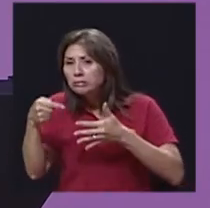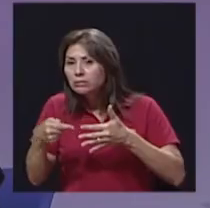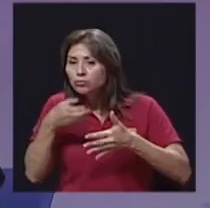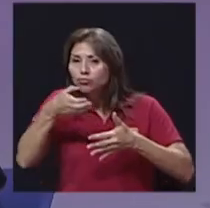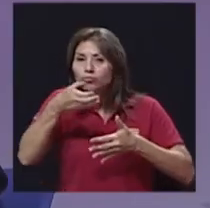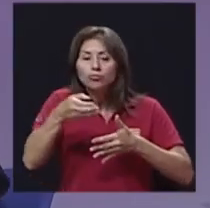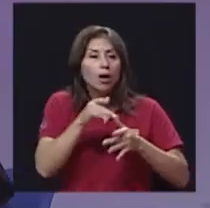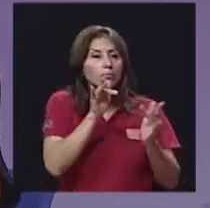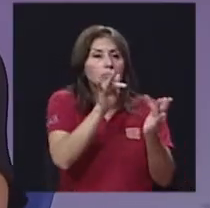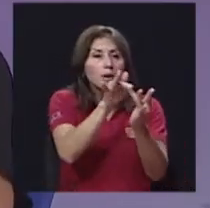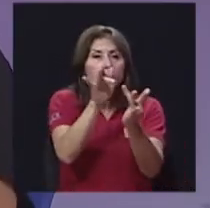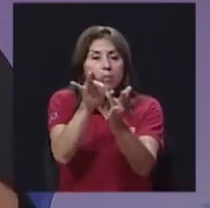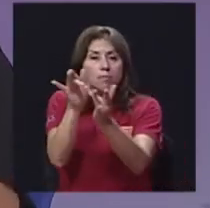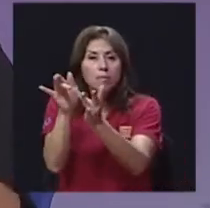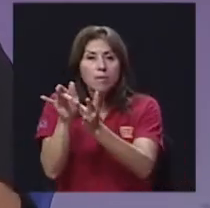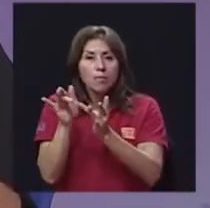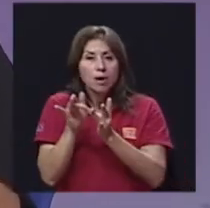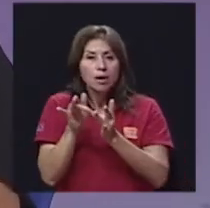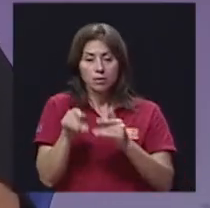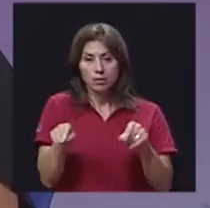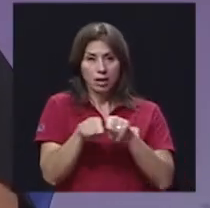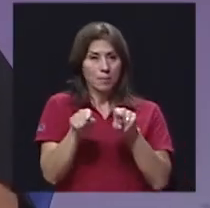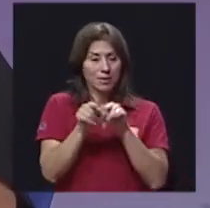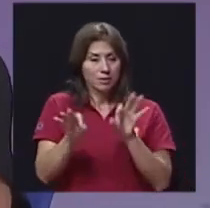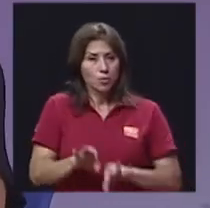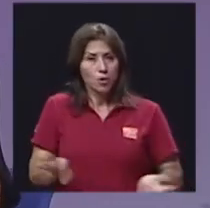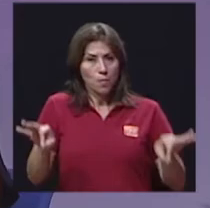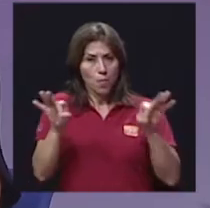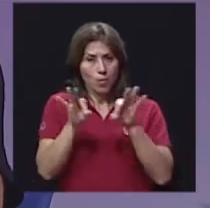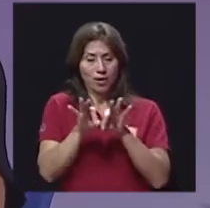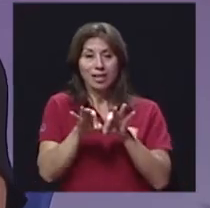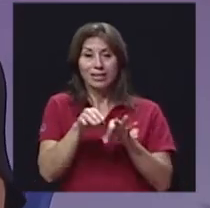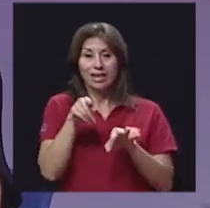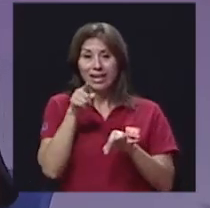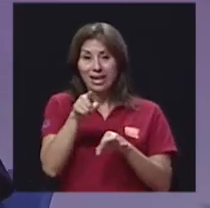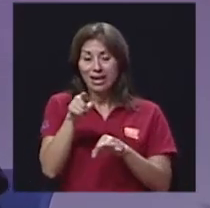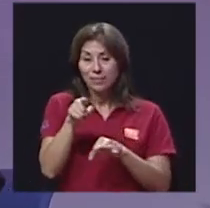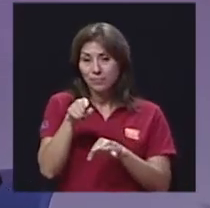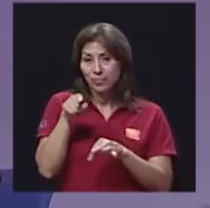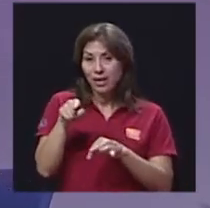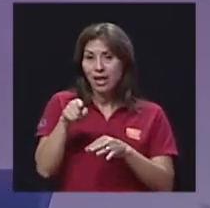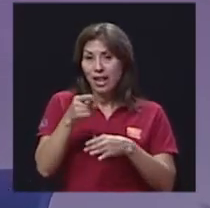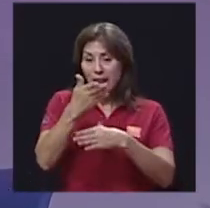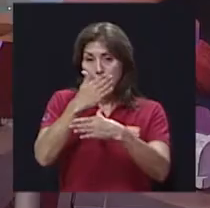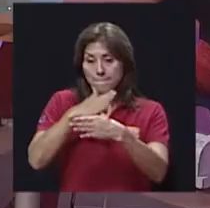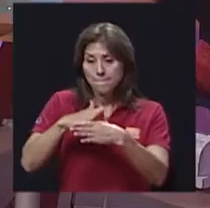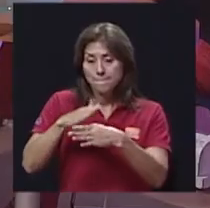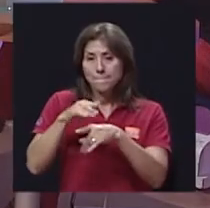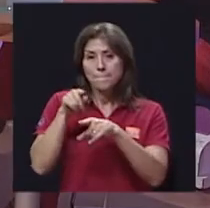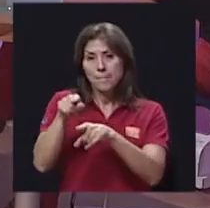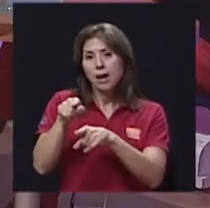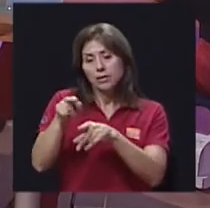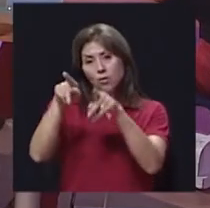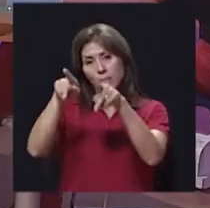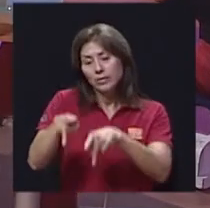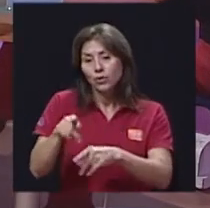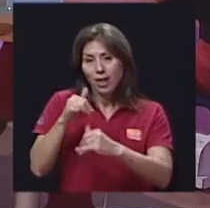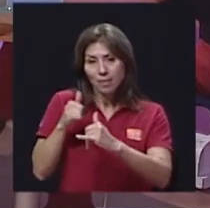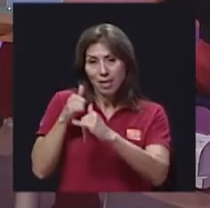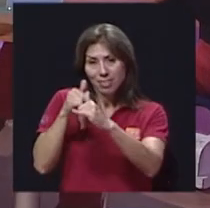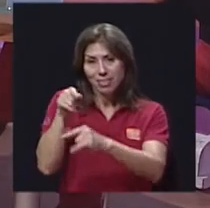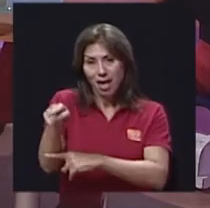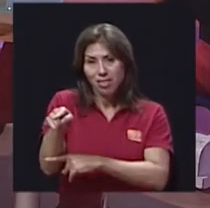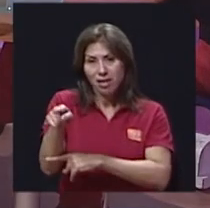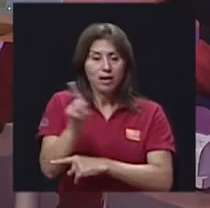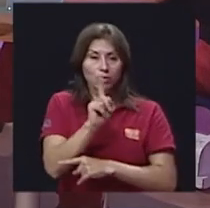que el hecho de que la parte demandada, la defensa, no cuente, no le brinde el servicio, hay un porcentaje sumamente